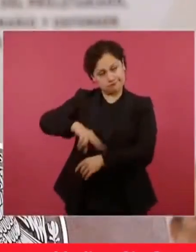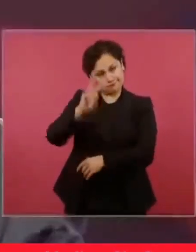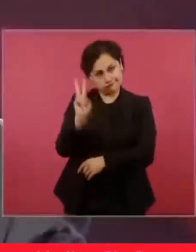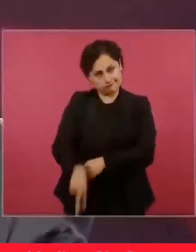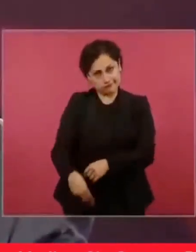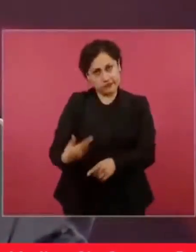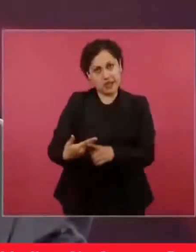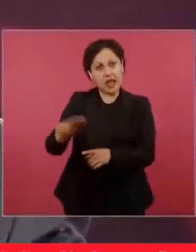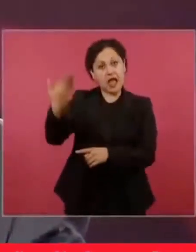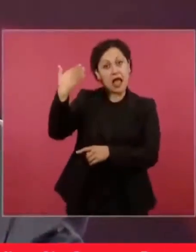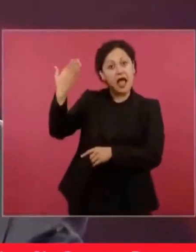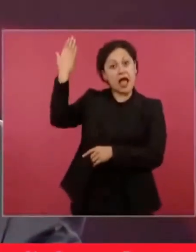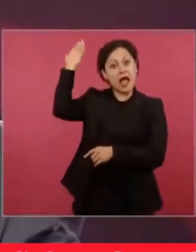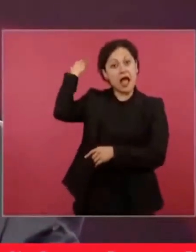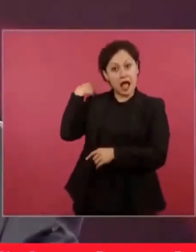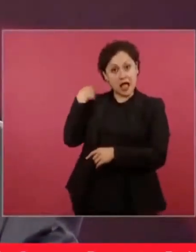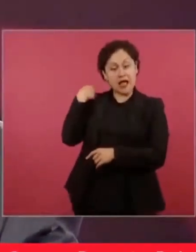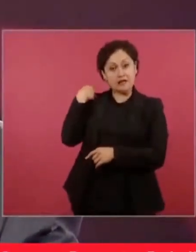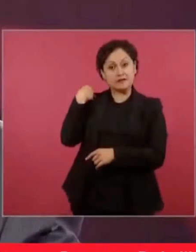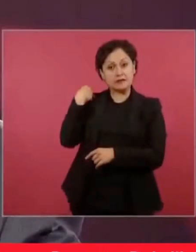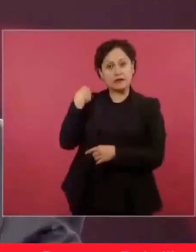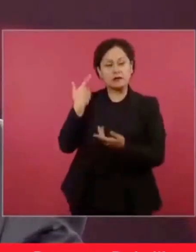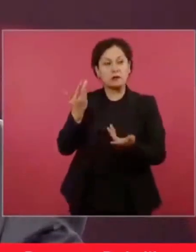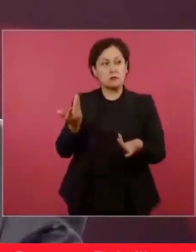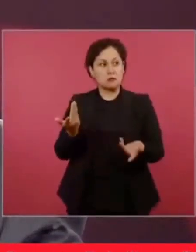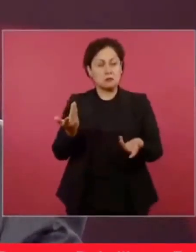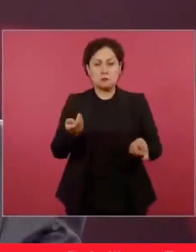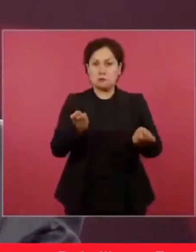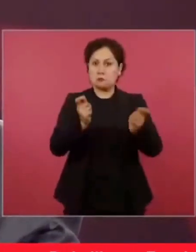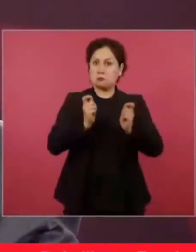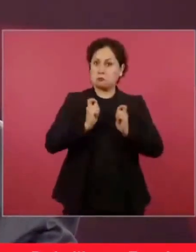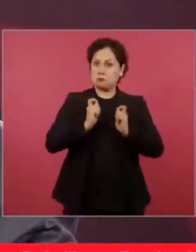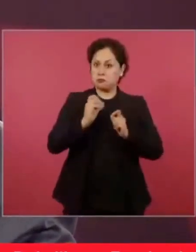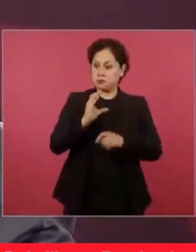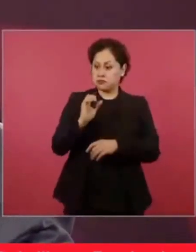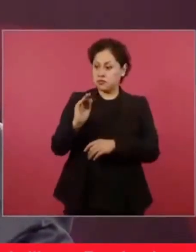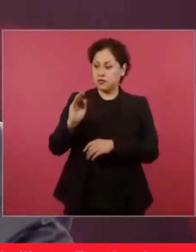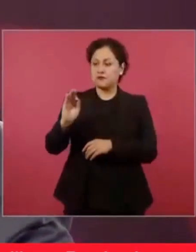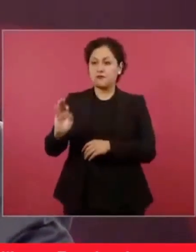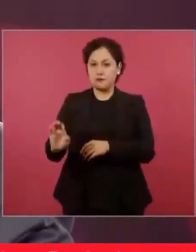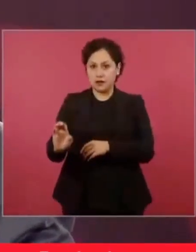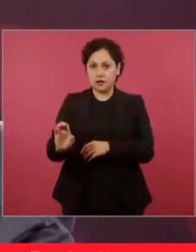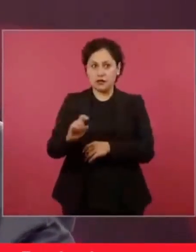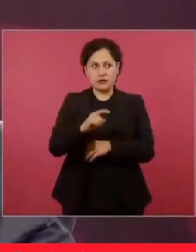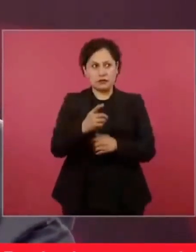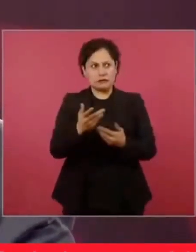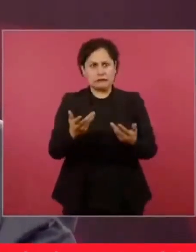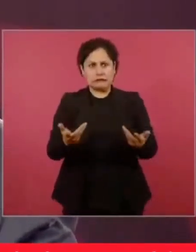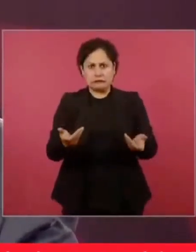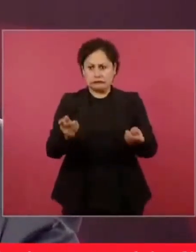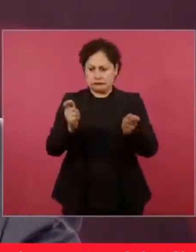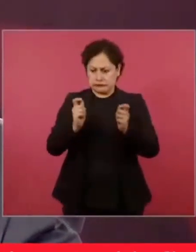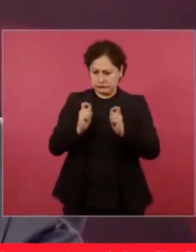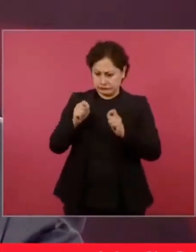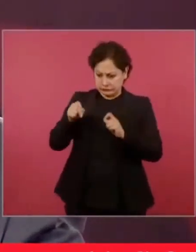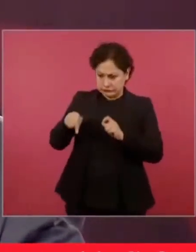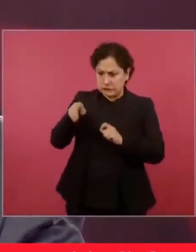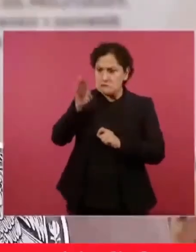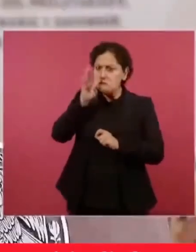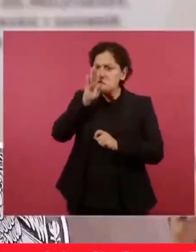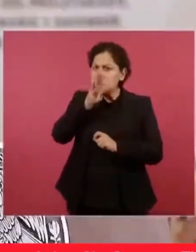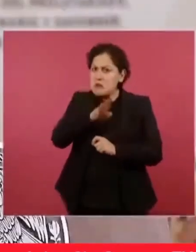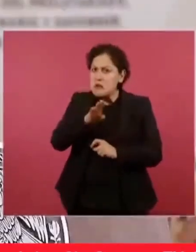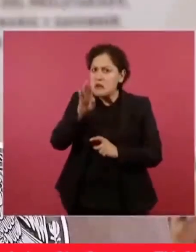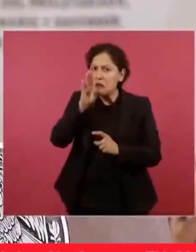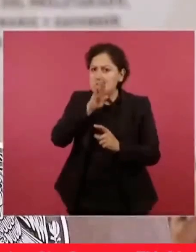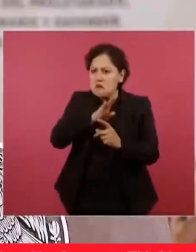desaparecer. La reforma energética, la falta de inversión, tenía ya a la CFE al borde de